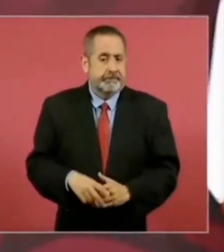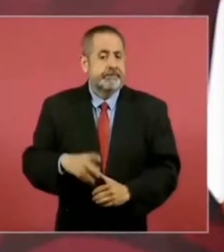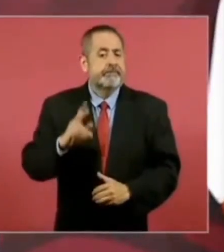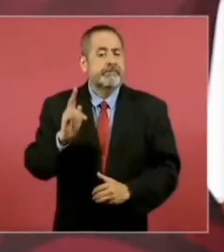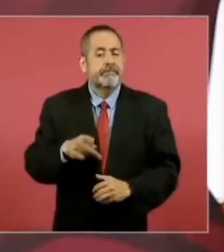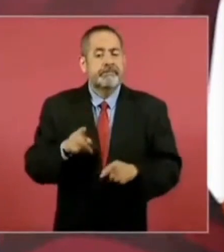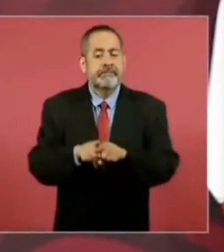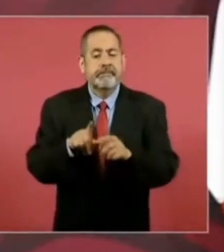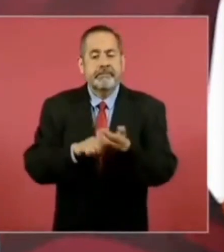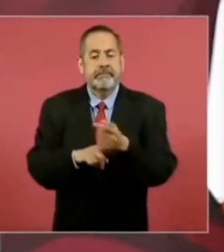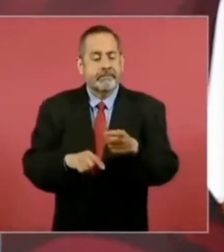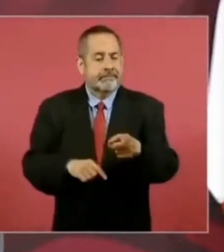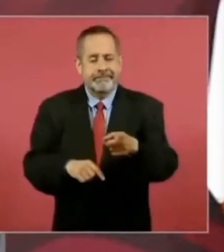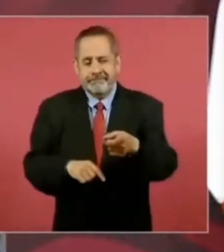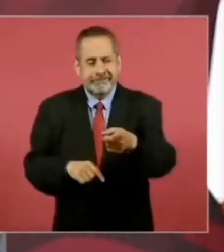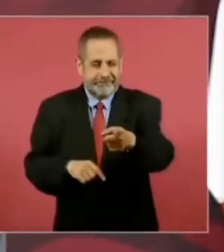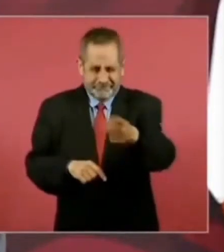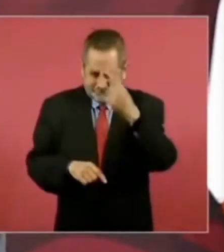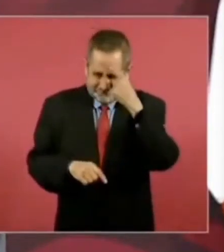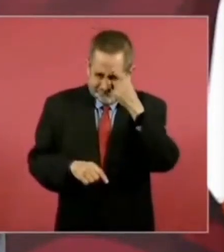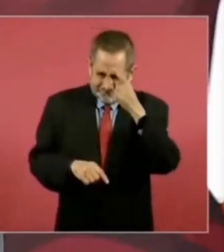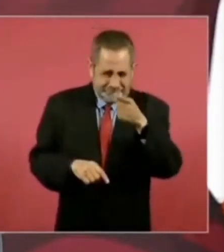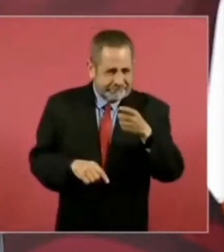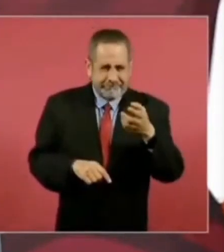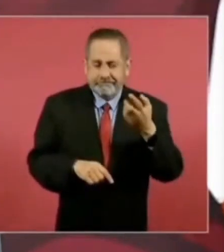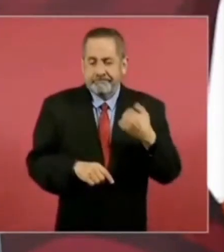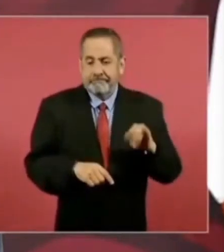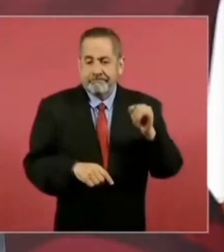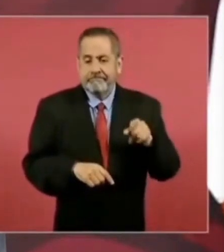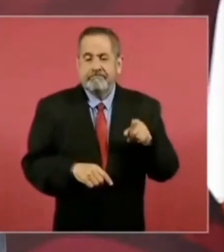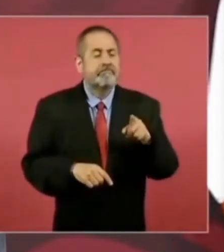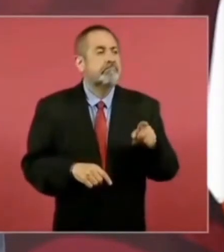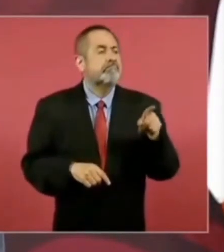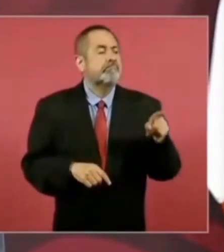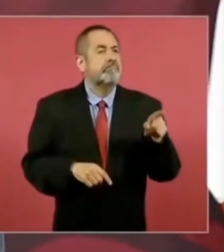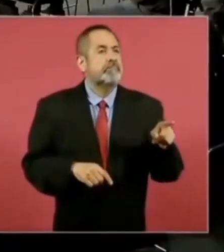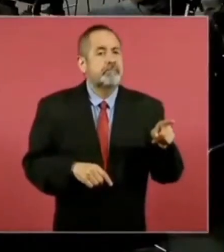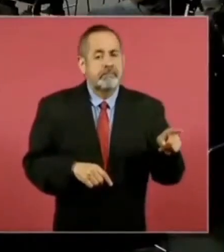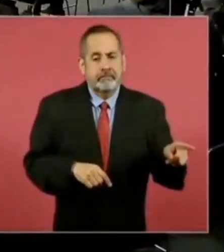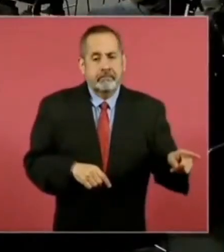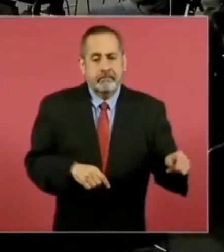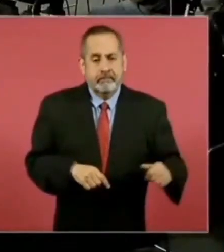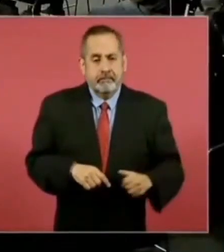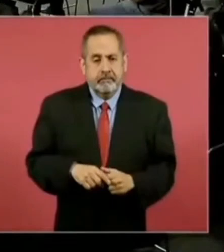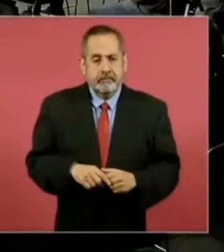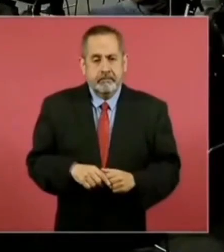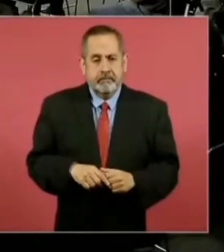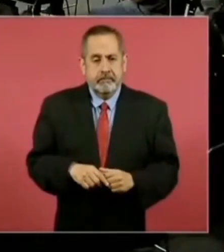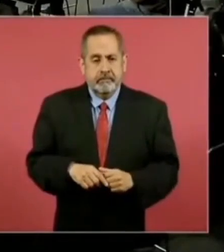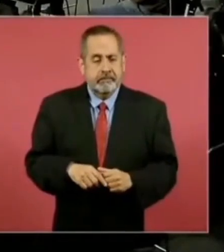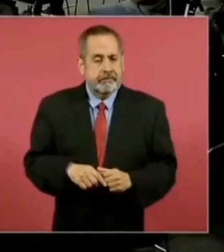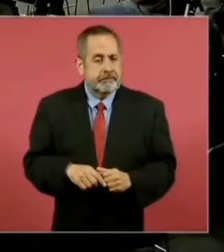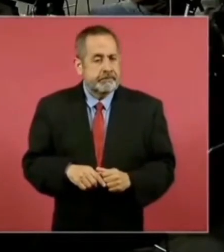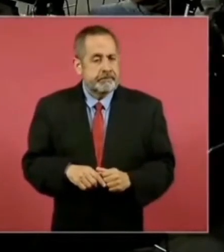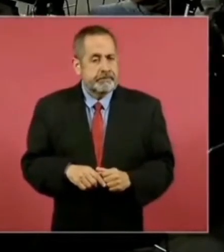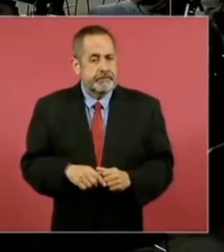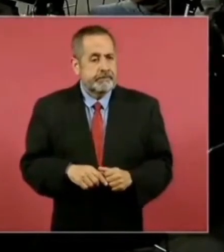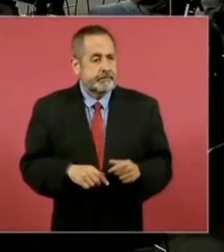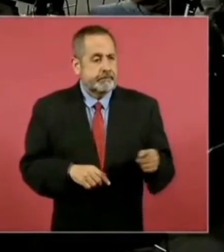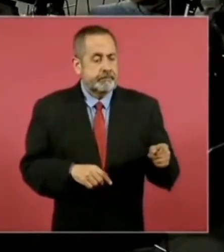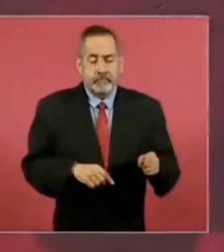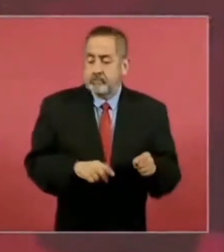al absurdo este de negar la posibilidad del